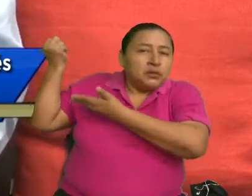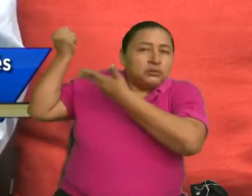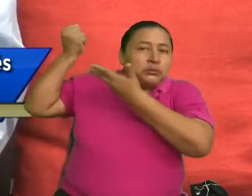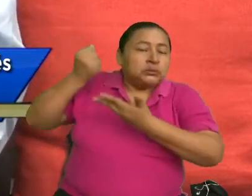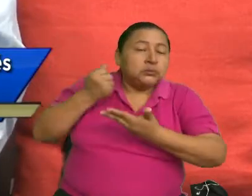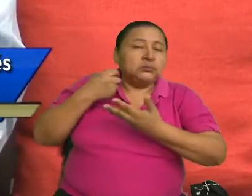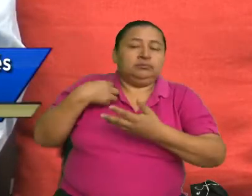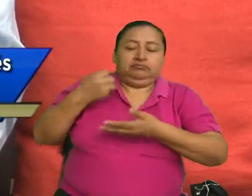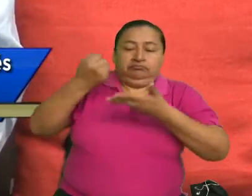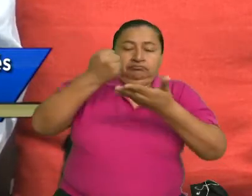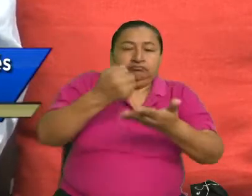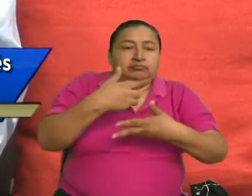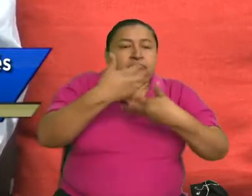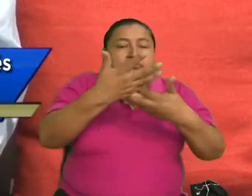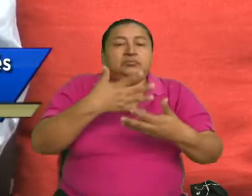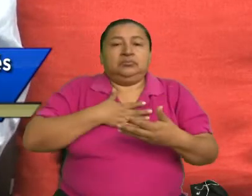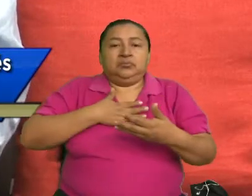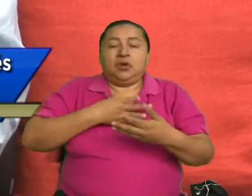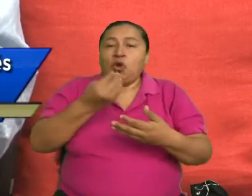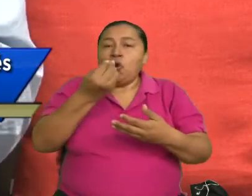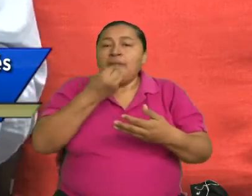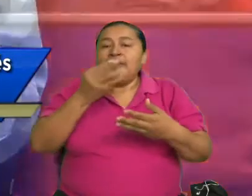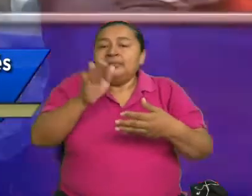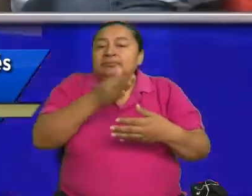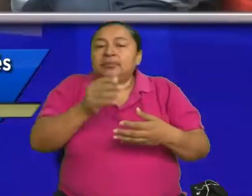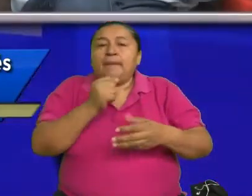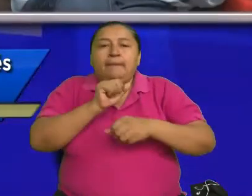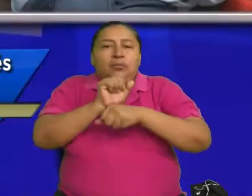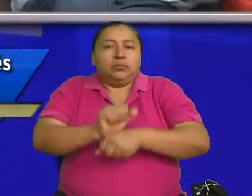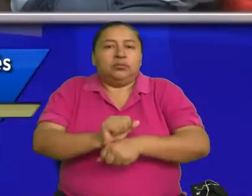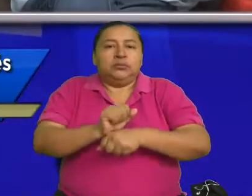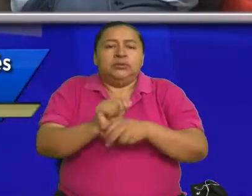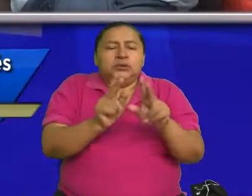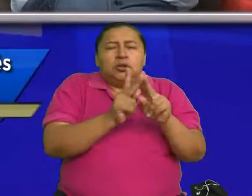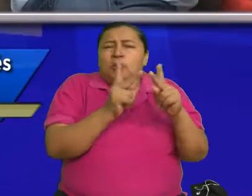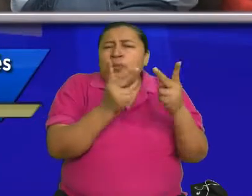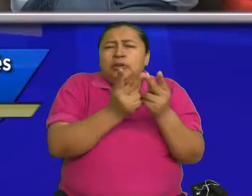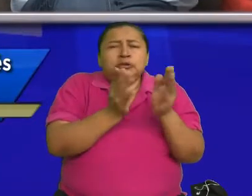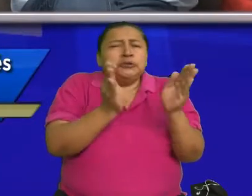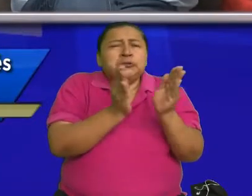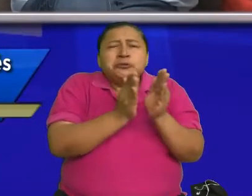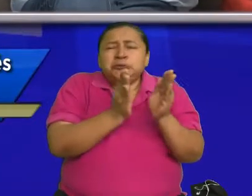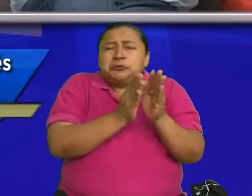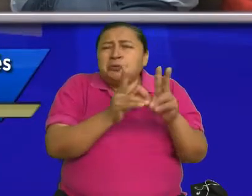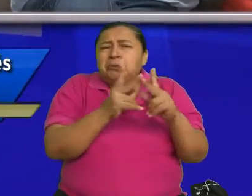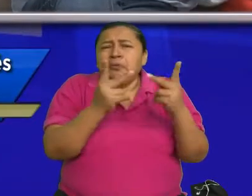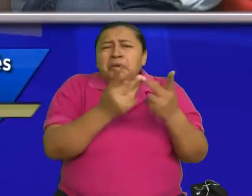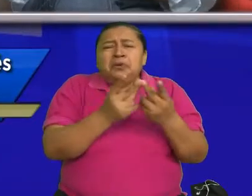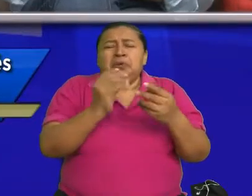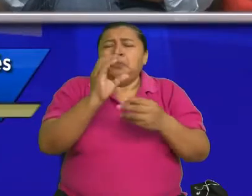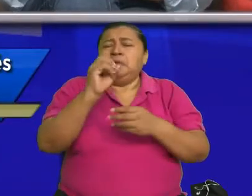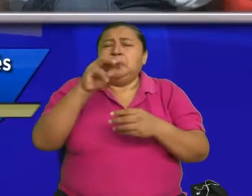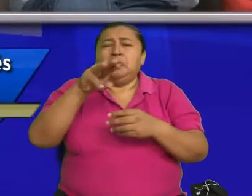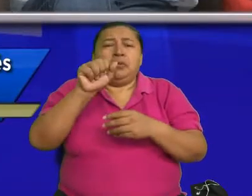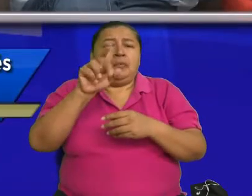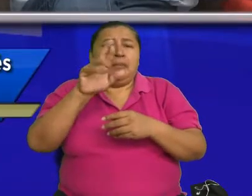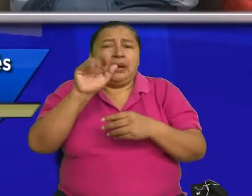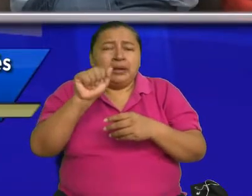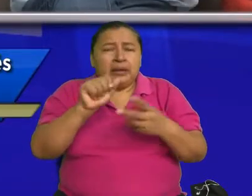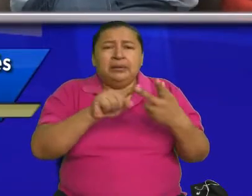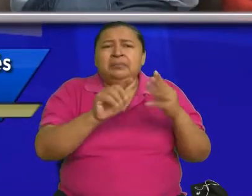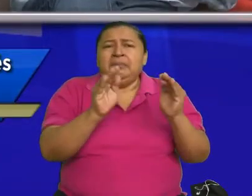culinaria, la gastronomía popular, desde el pueblo más chiquito, pueblos, municipios, comarcas, ciudades, y